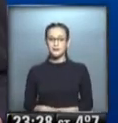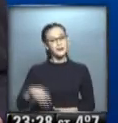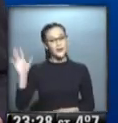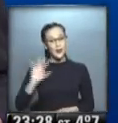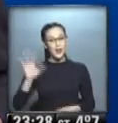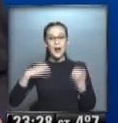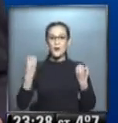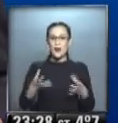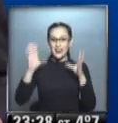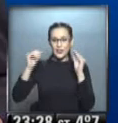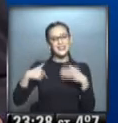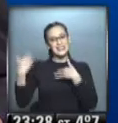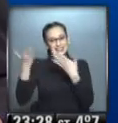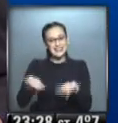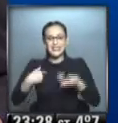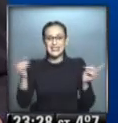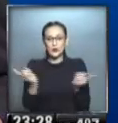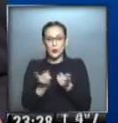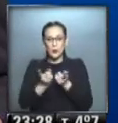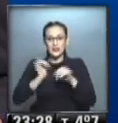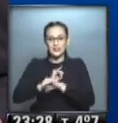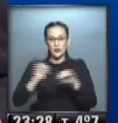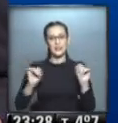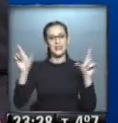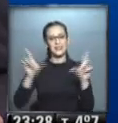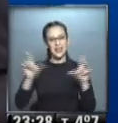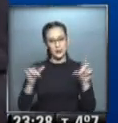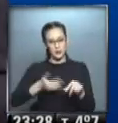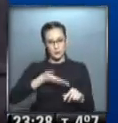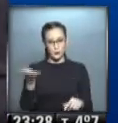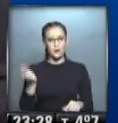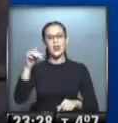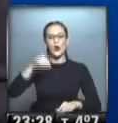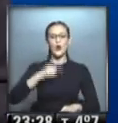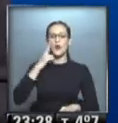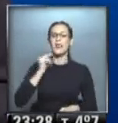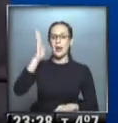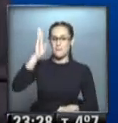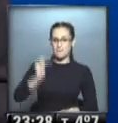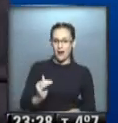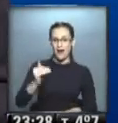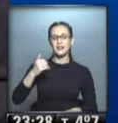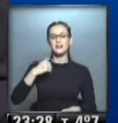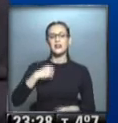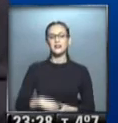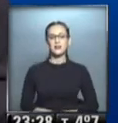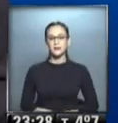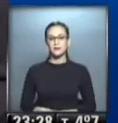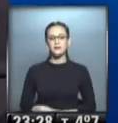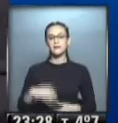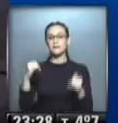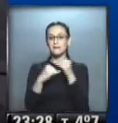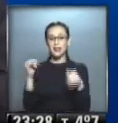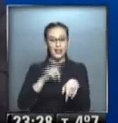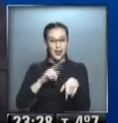Muy buenas noches, bienvenidos al resumen de noticias de la televisión pública. Es martes, tenemos para compartir con ustedes media hora.